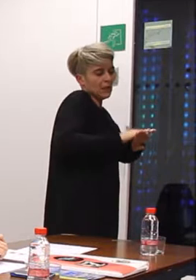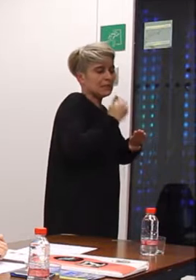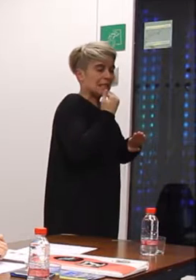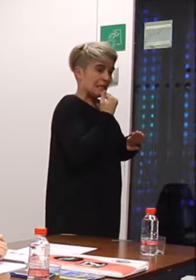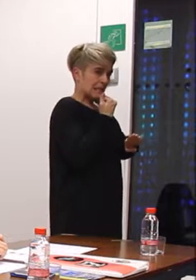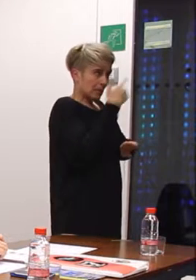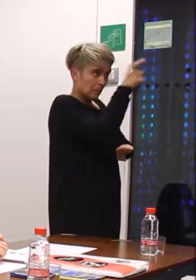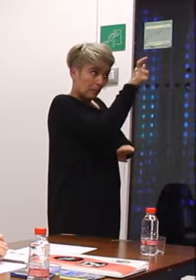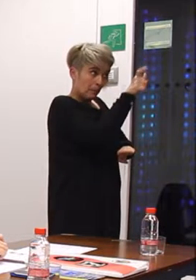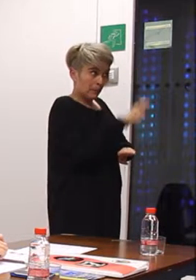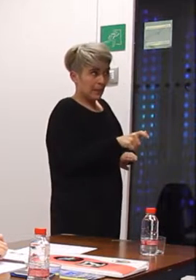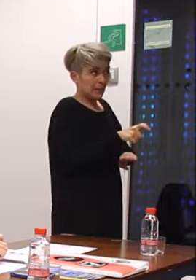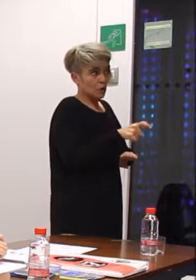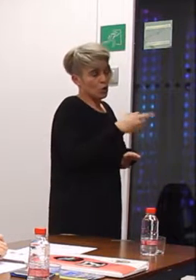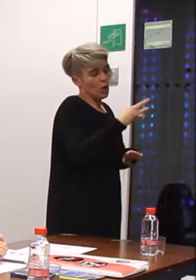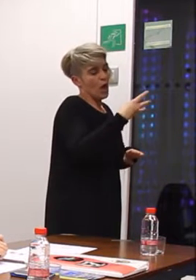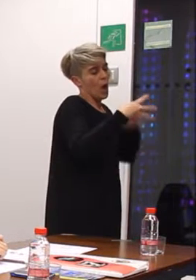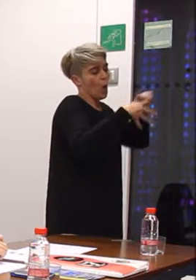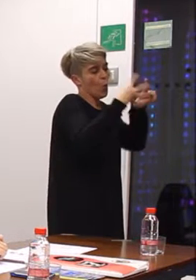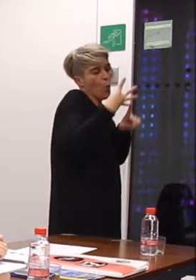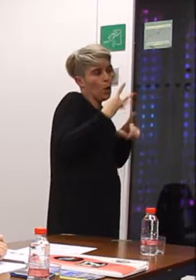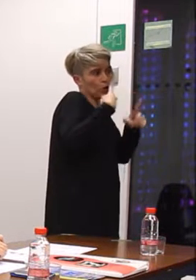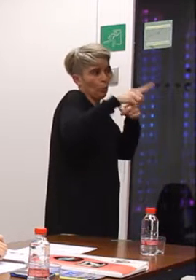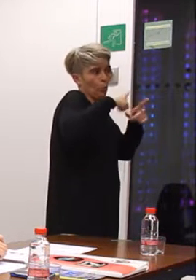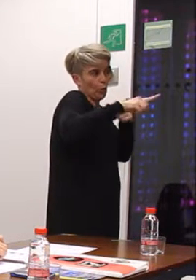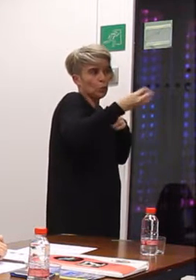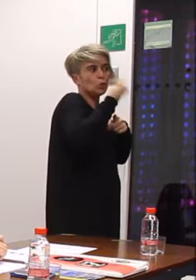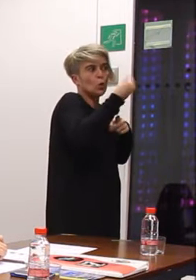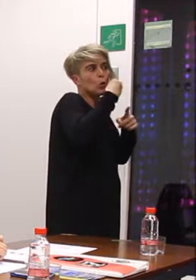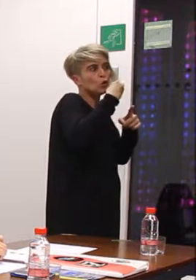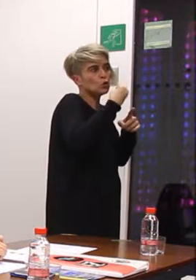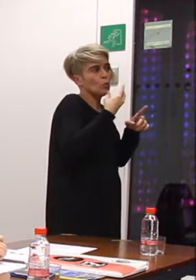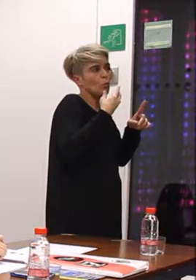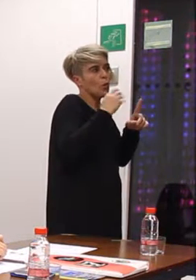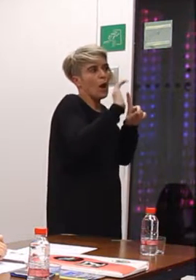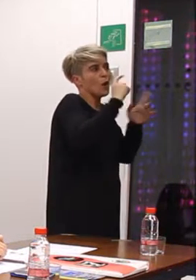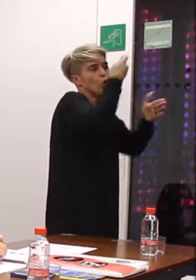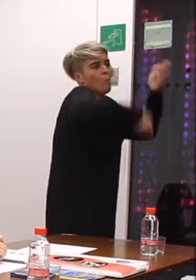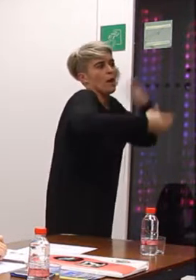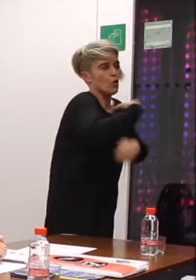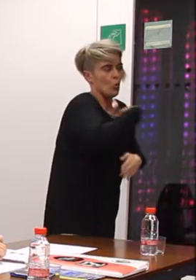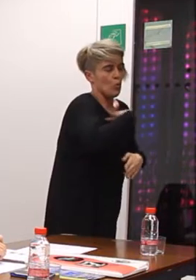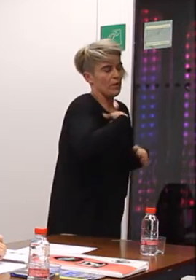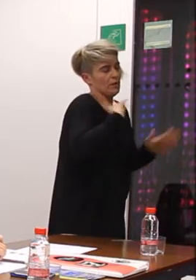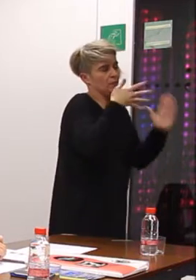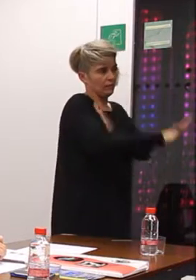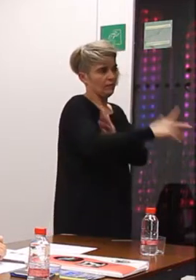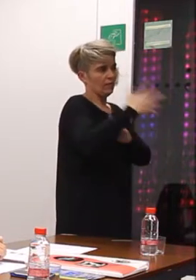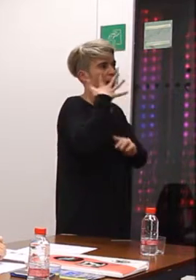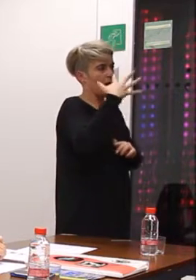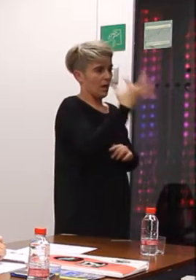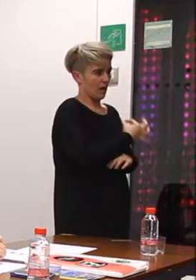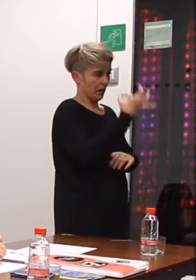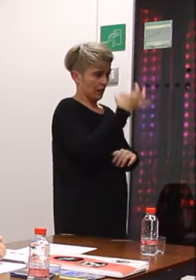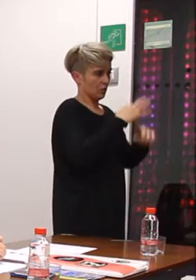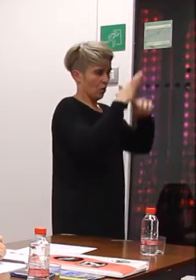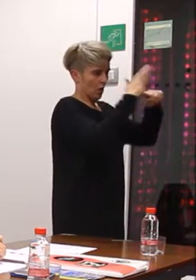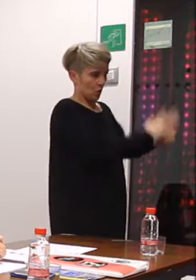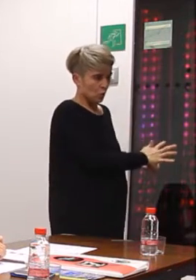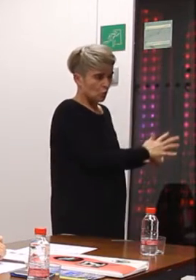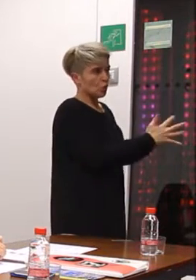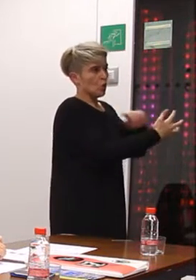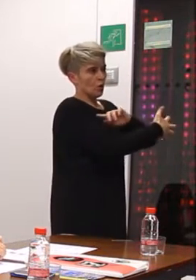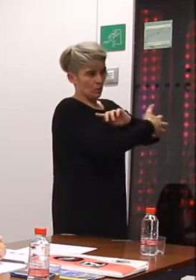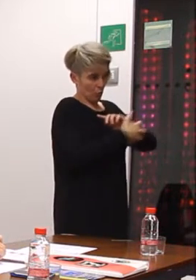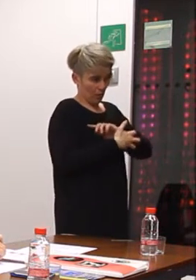a 4 de estos 9 conceptos, también se reconocen como personas en riesgo de pobreza y o exclusión, ¿vale?